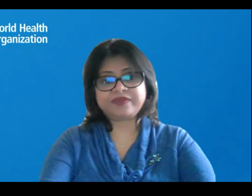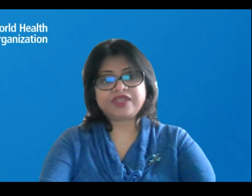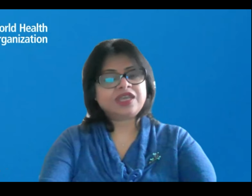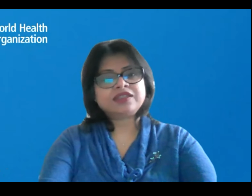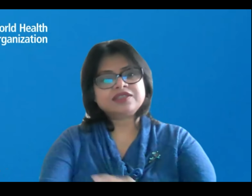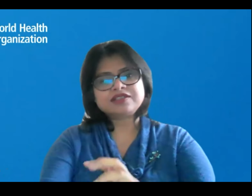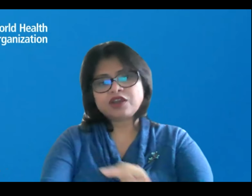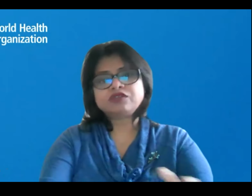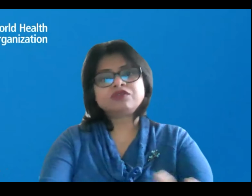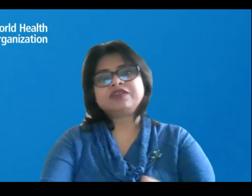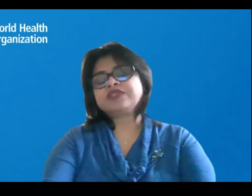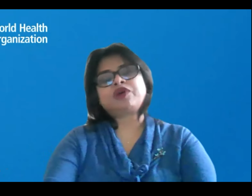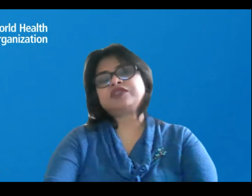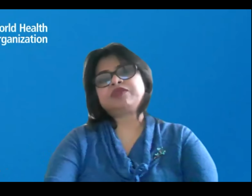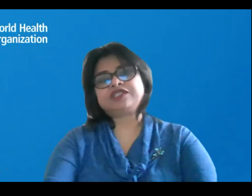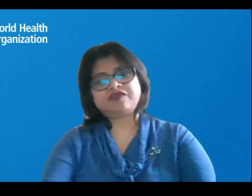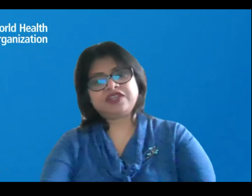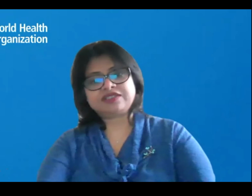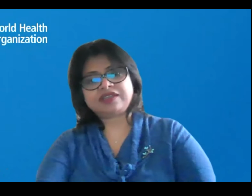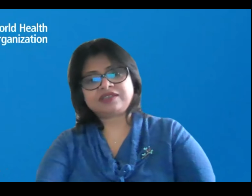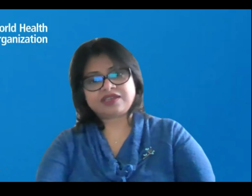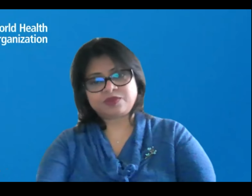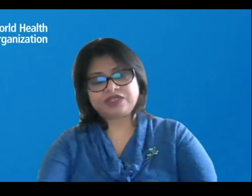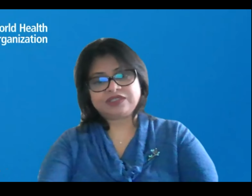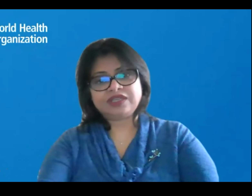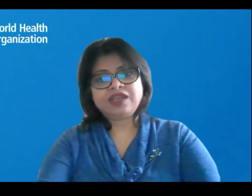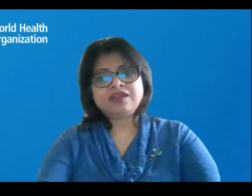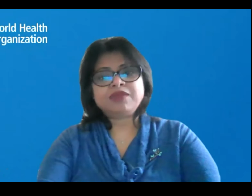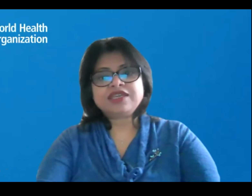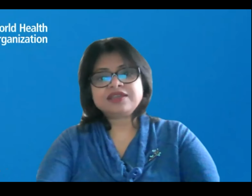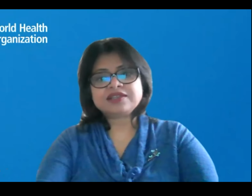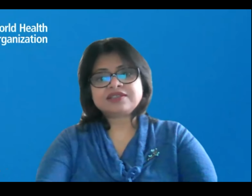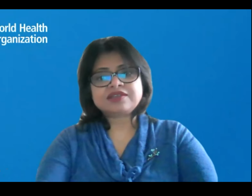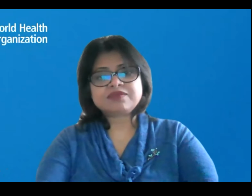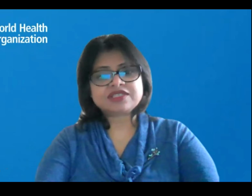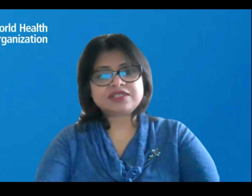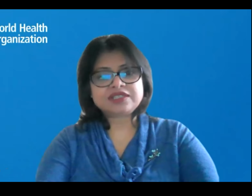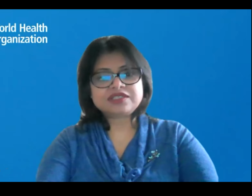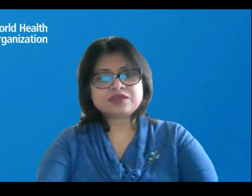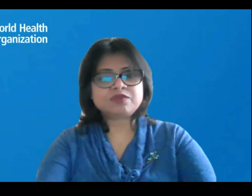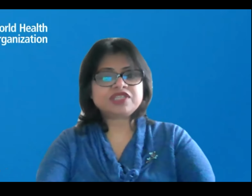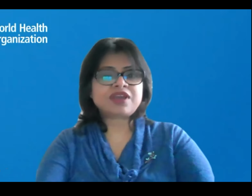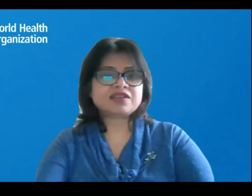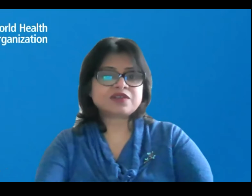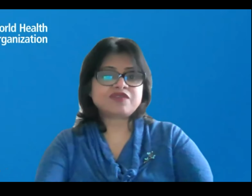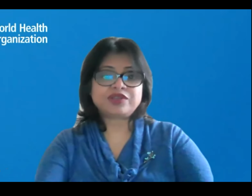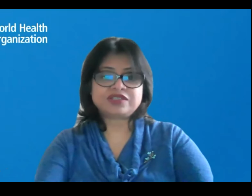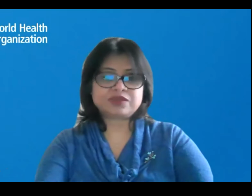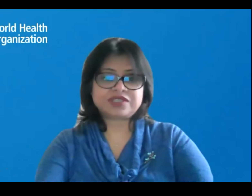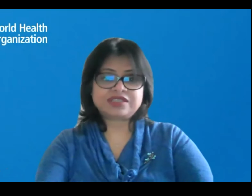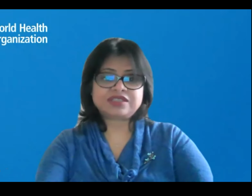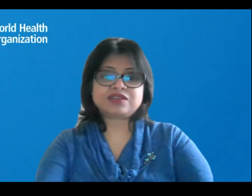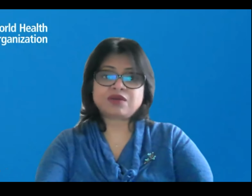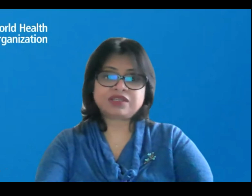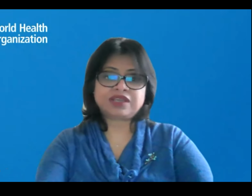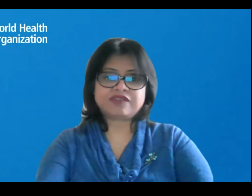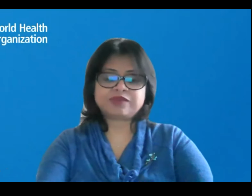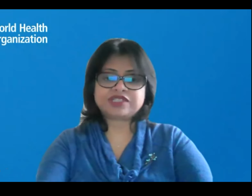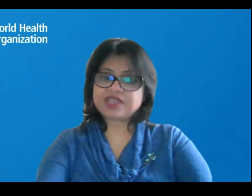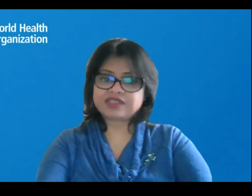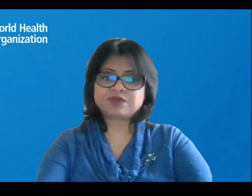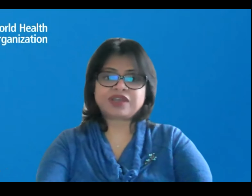la OPS lanzó un programa de información. Esta no solo es una responsabilidad del sector salud. Hacer que los sistemas de salud sean